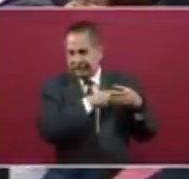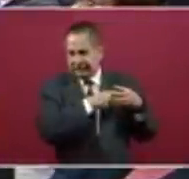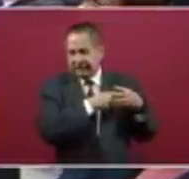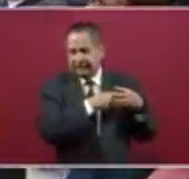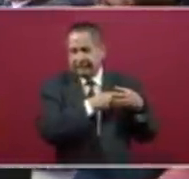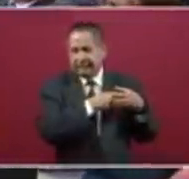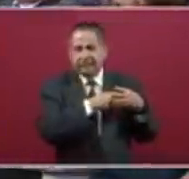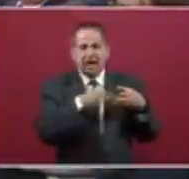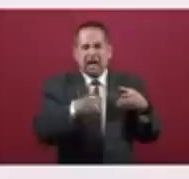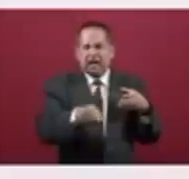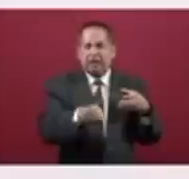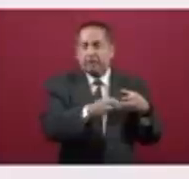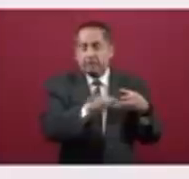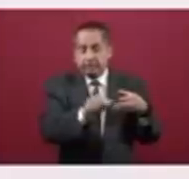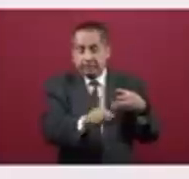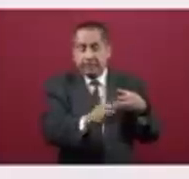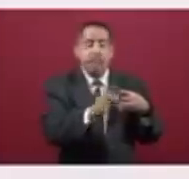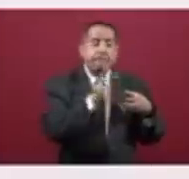saqueado